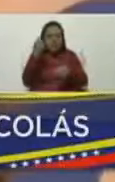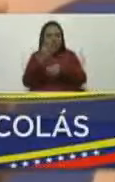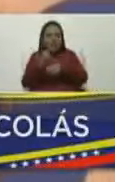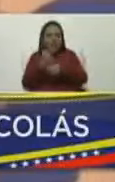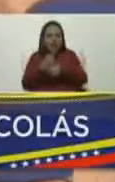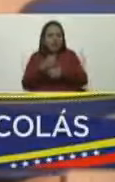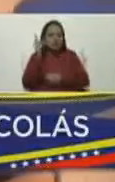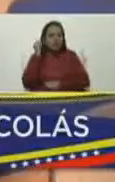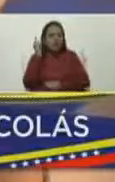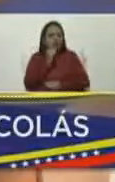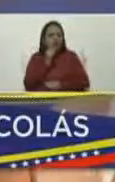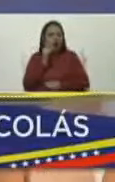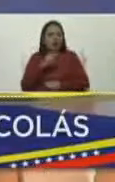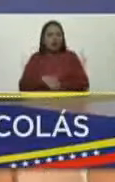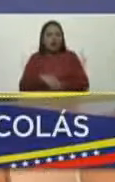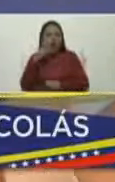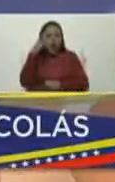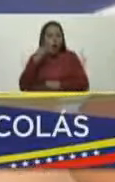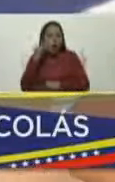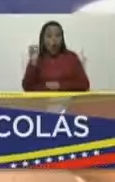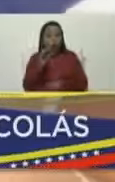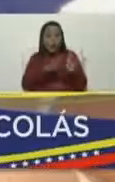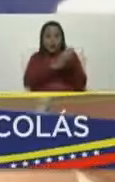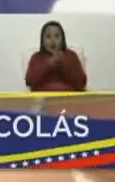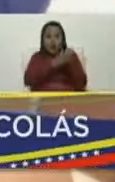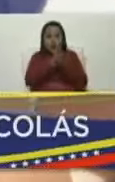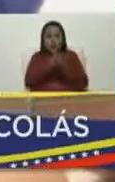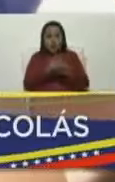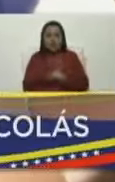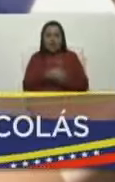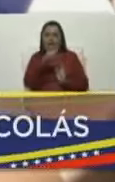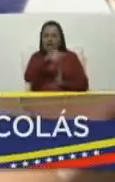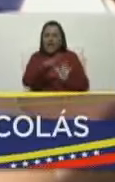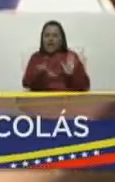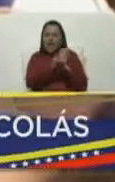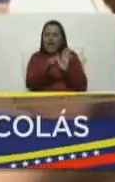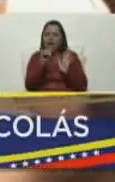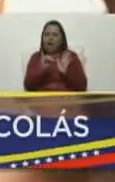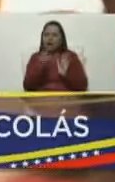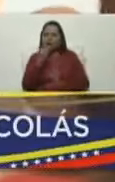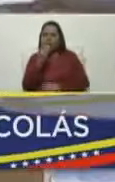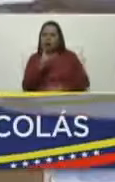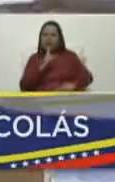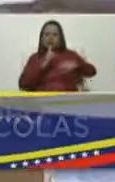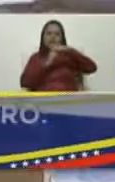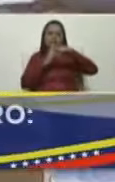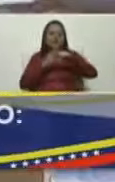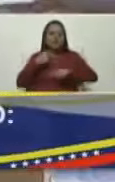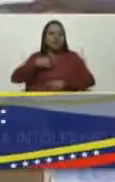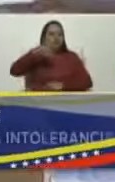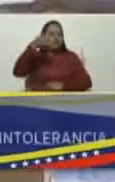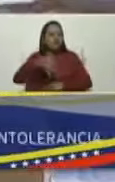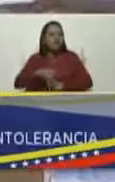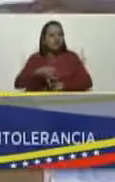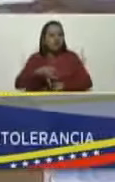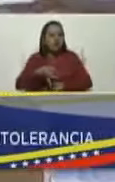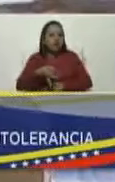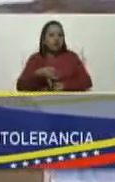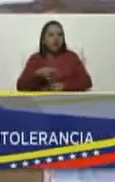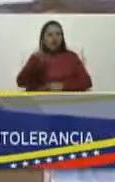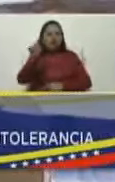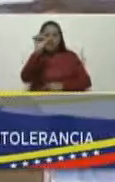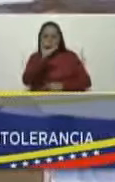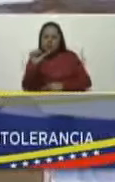mujeres, a la juventud o a los emprendedores, esa ley va a estar en buenas manos y estoy seguro que en menos de una